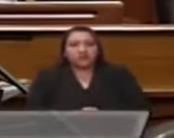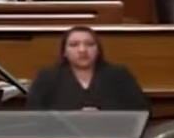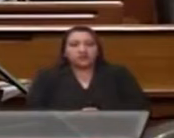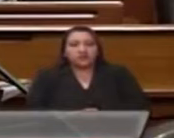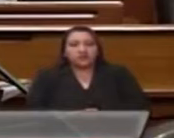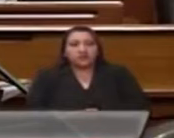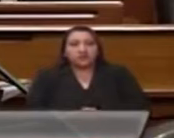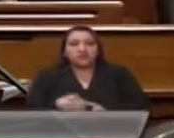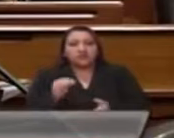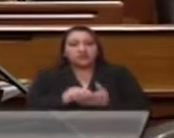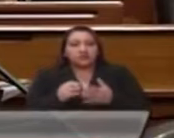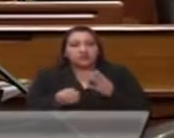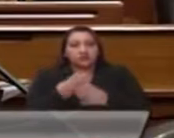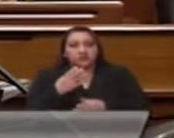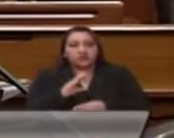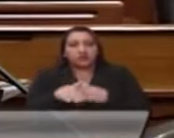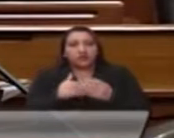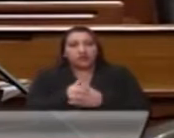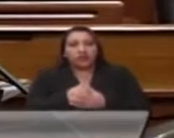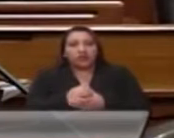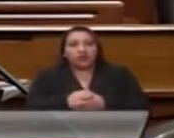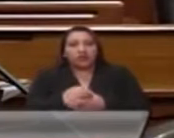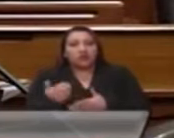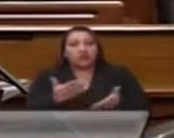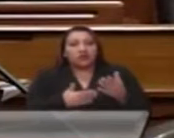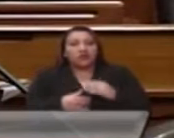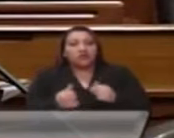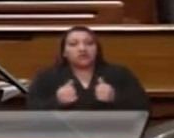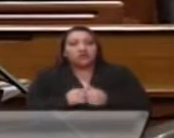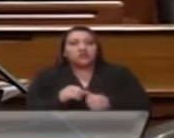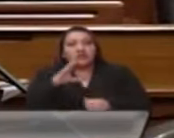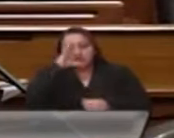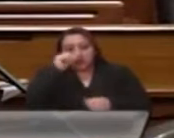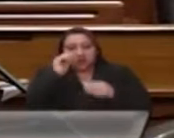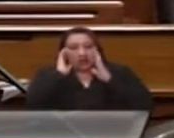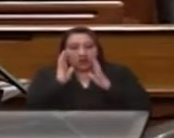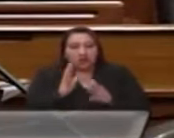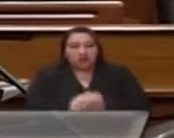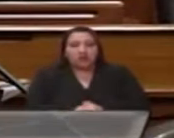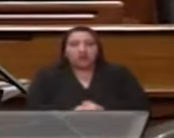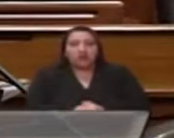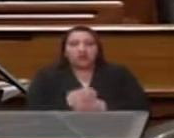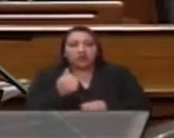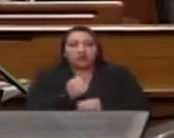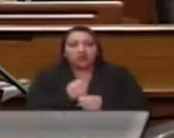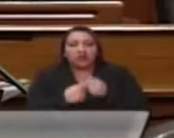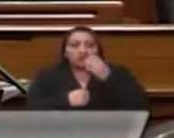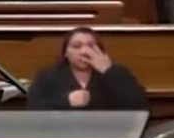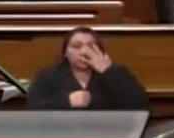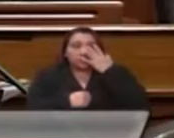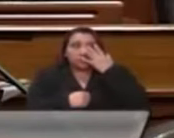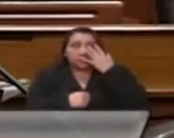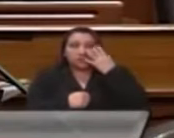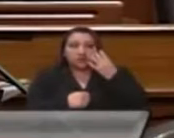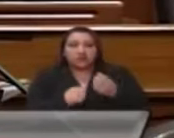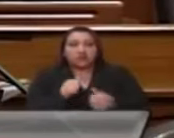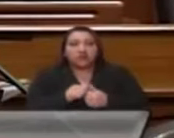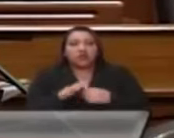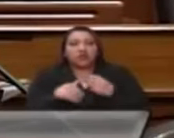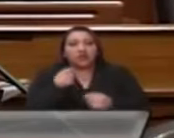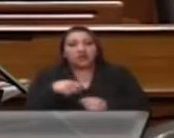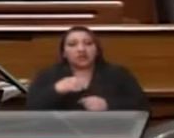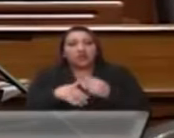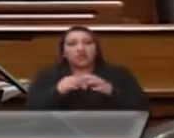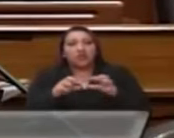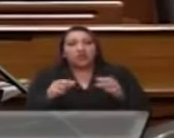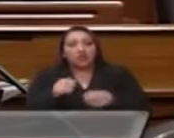Adicionalmente, modernizaremos el servicio consular para atender con eficiencia y sensibilidad las